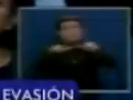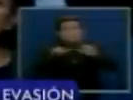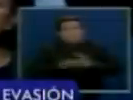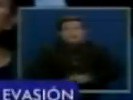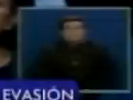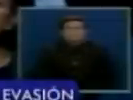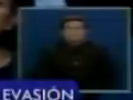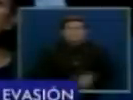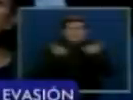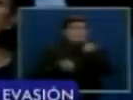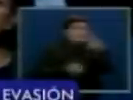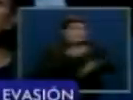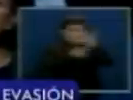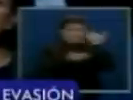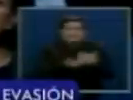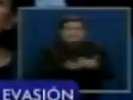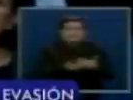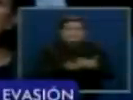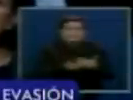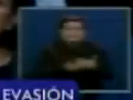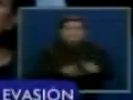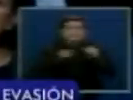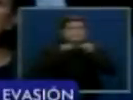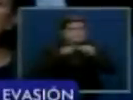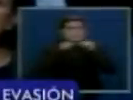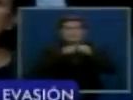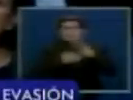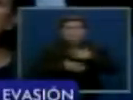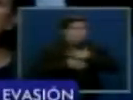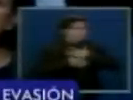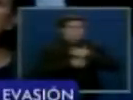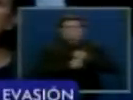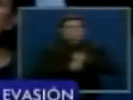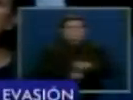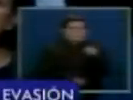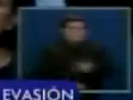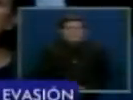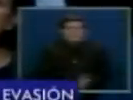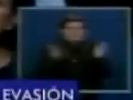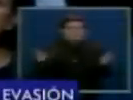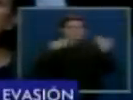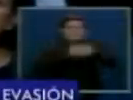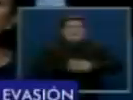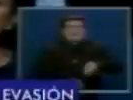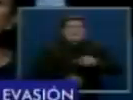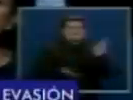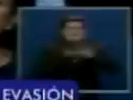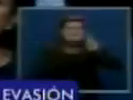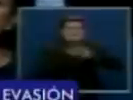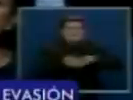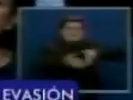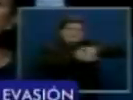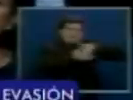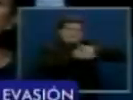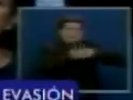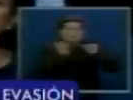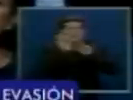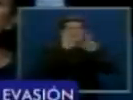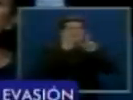Como ya lo hemos dicho antes, seguimos desconfiando de los paquetazos fiscales que primero traban la Asamblea Legislativa y luego